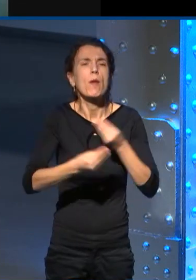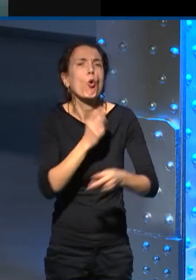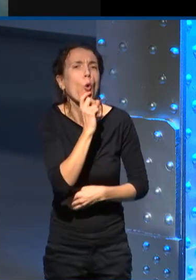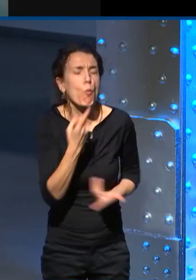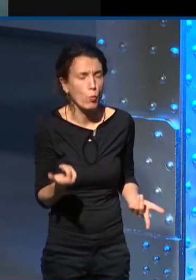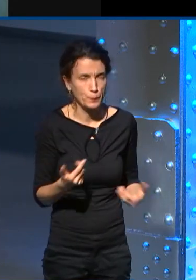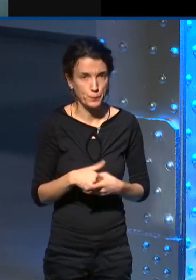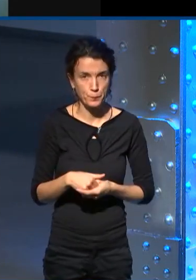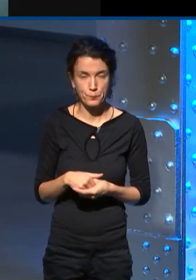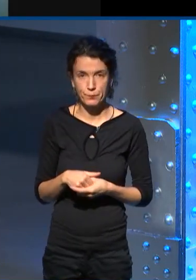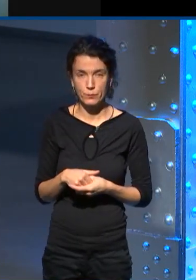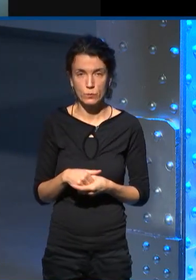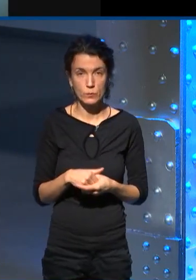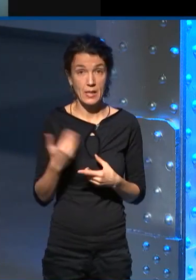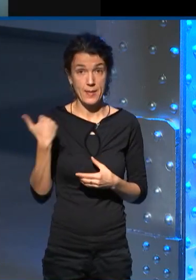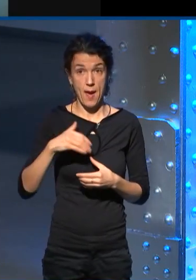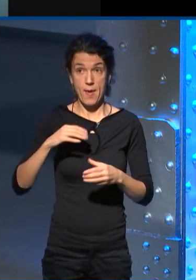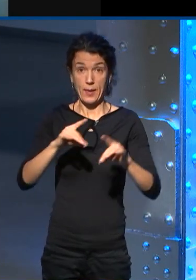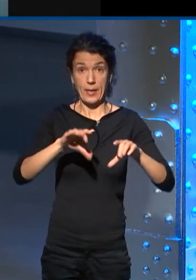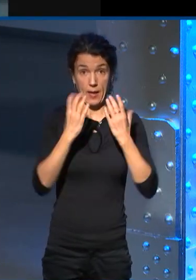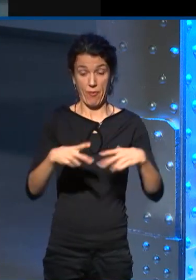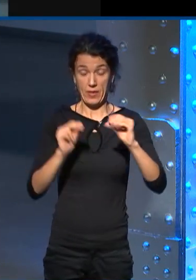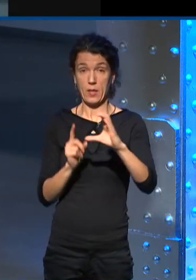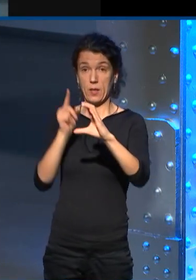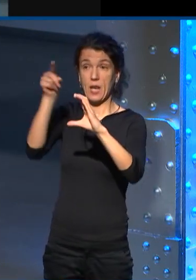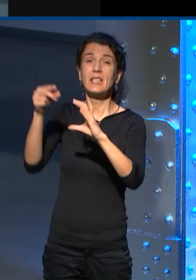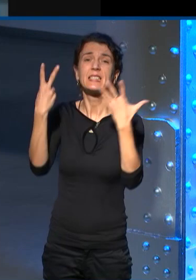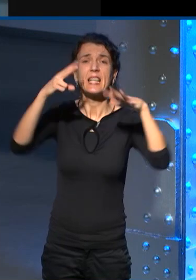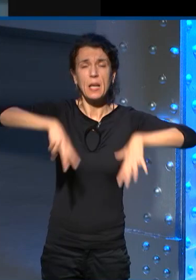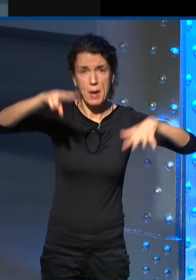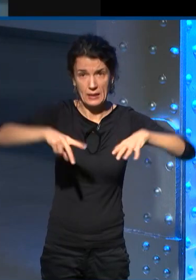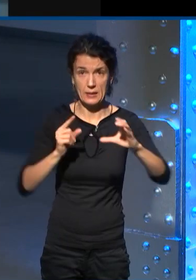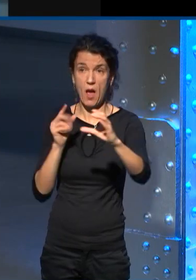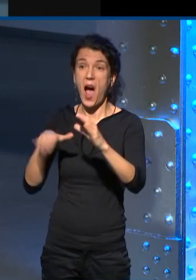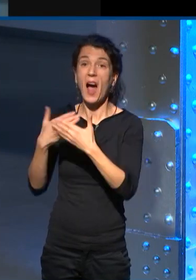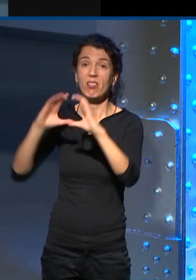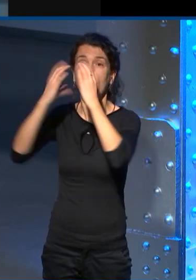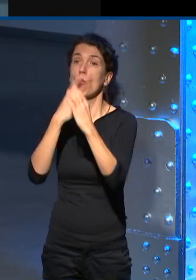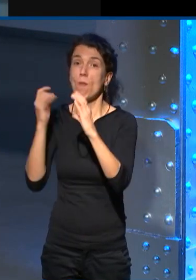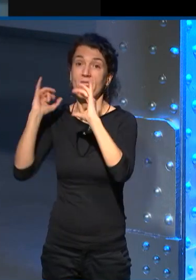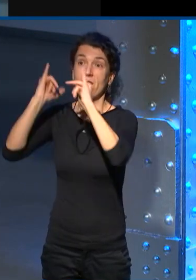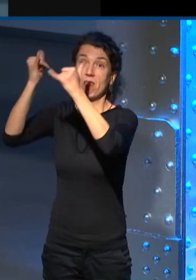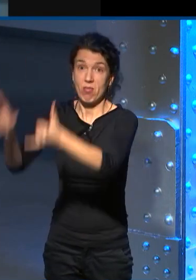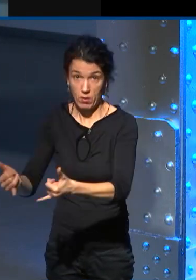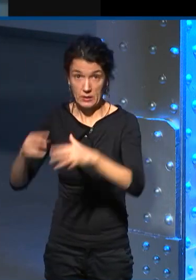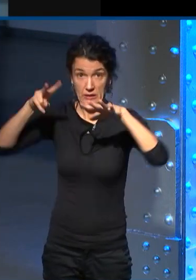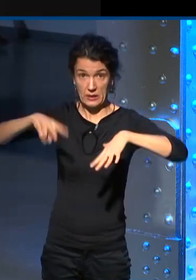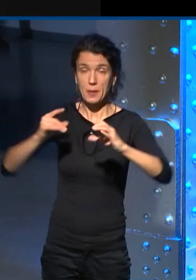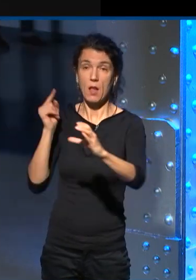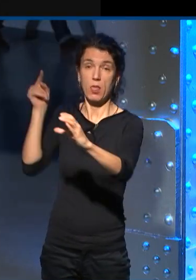Bien, hemos salido de la Tierra, han pasado unos 7 meses, que es lo que nos cuesta llegar a Marte, y efectivamente nos aproximamos al